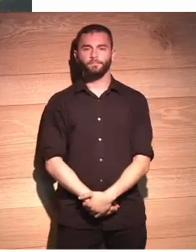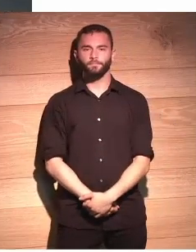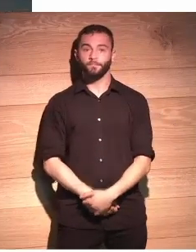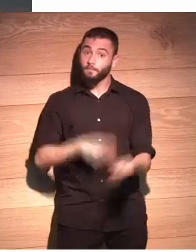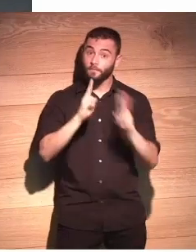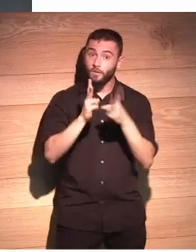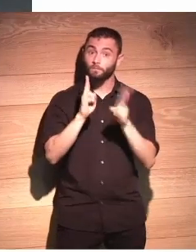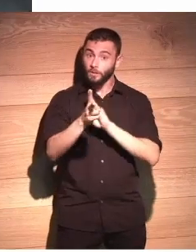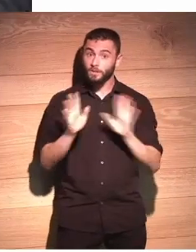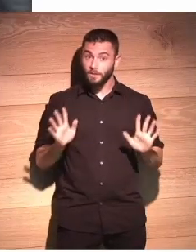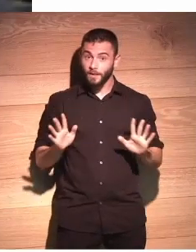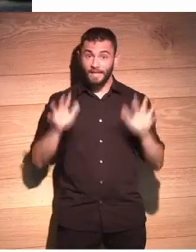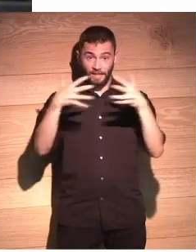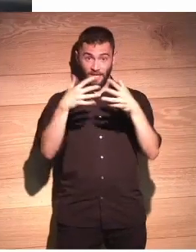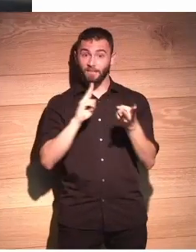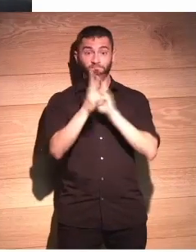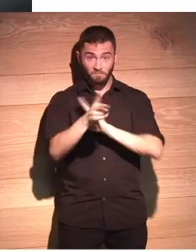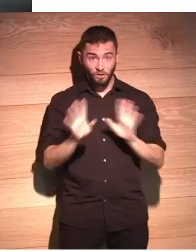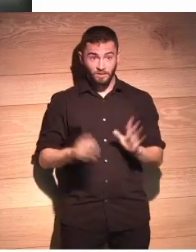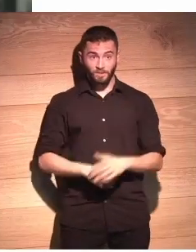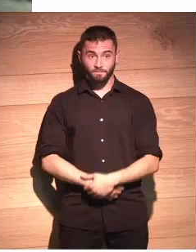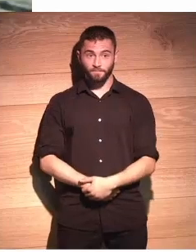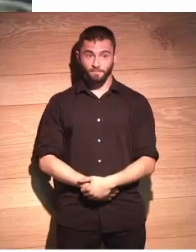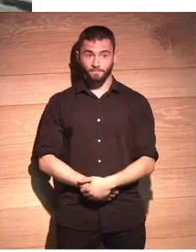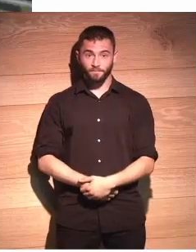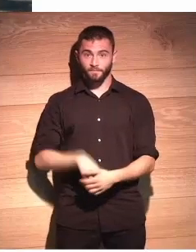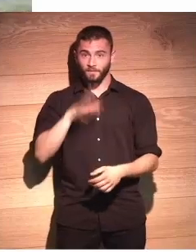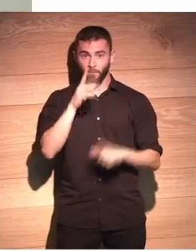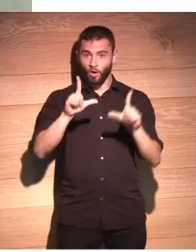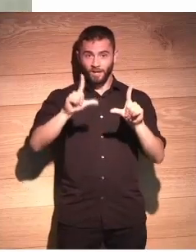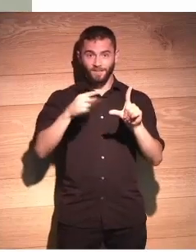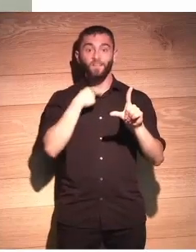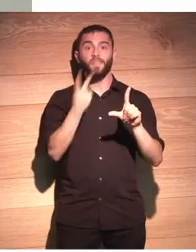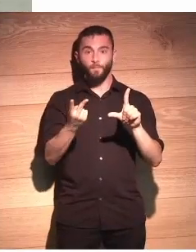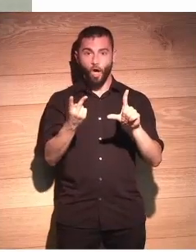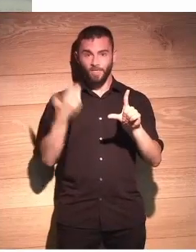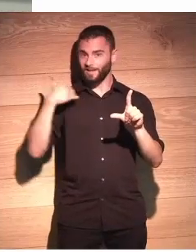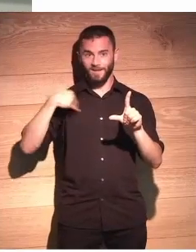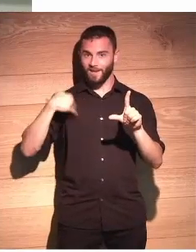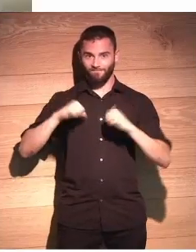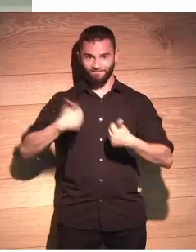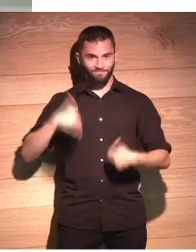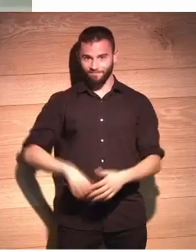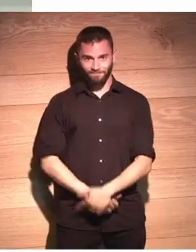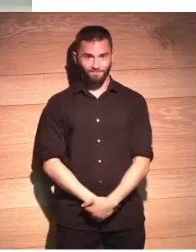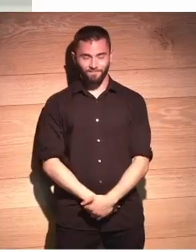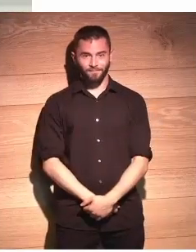y le va contestando Internet, porque ya la interfaz de voz ya está.